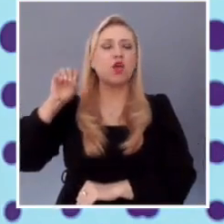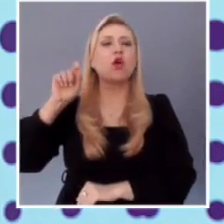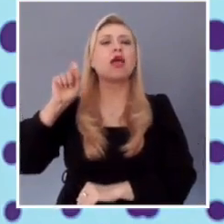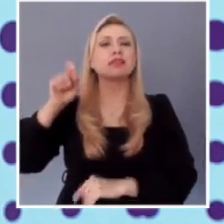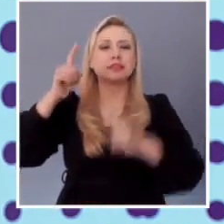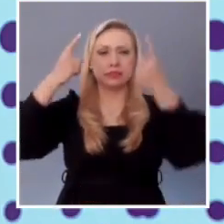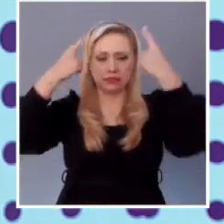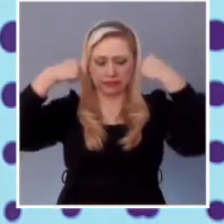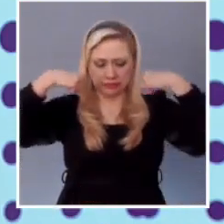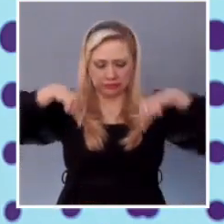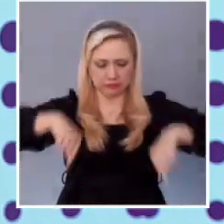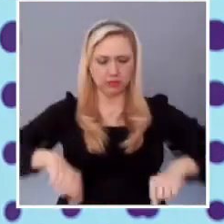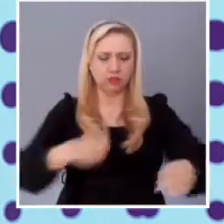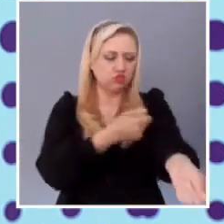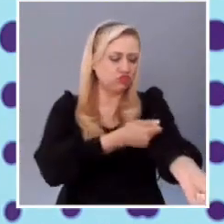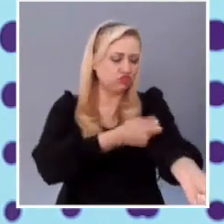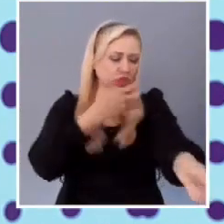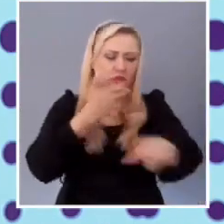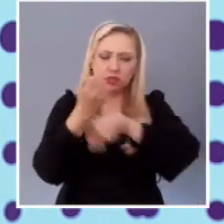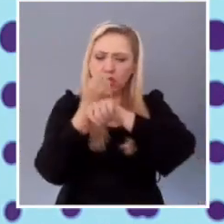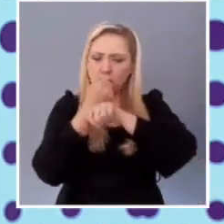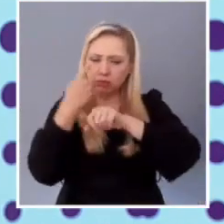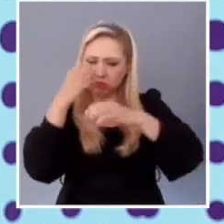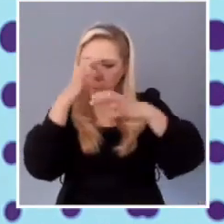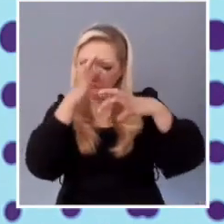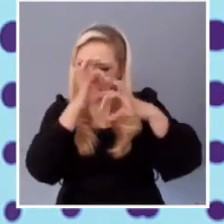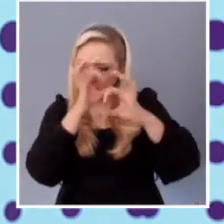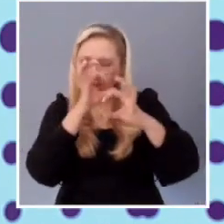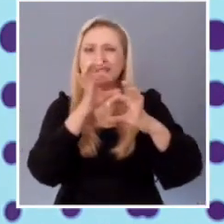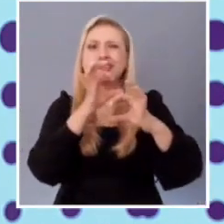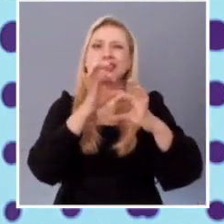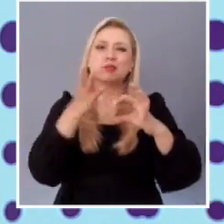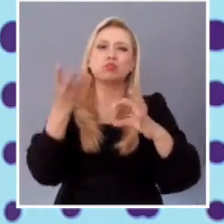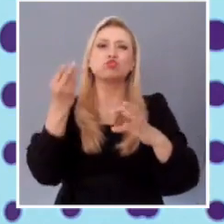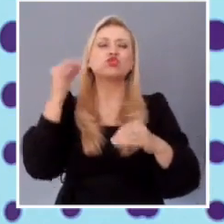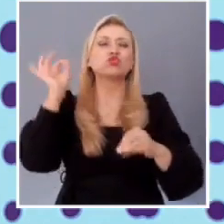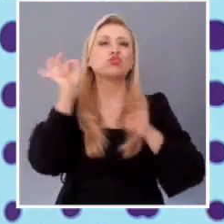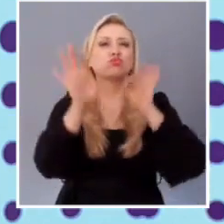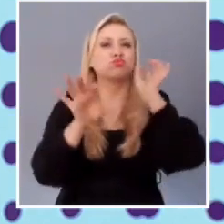hay muchísimo medicamento que se les da a las personas que tienen ciertos